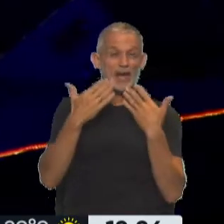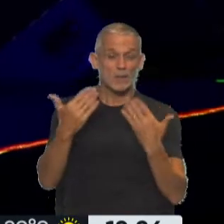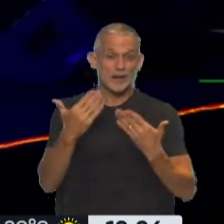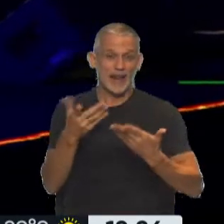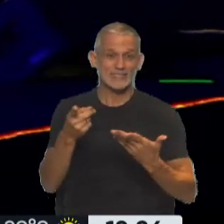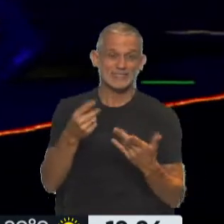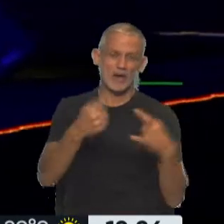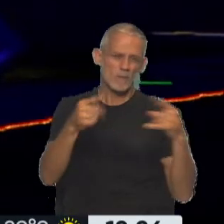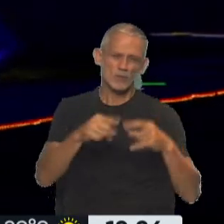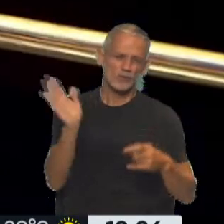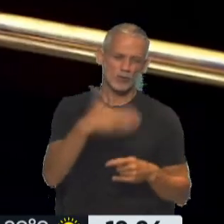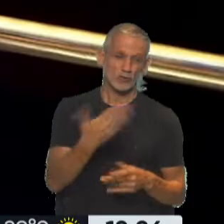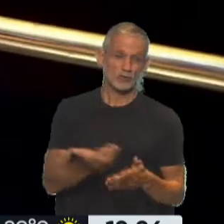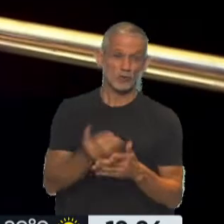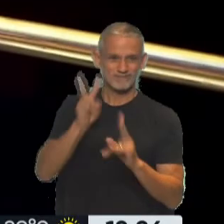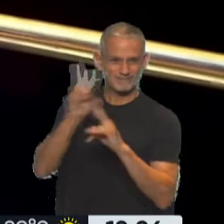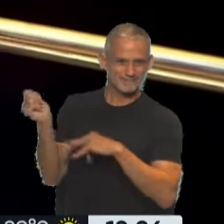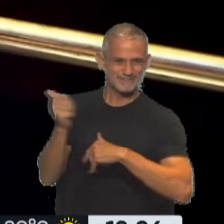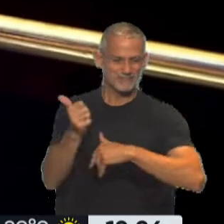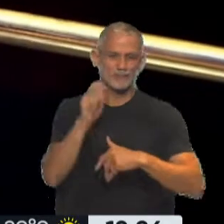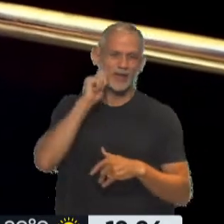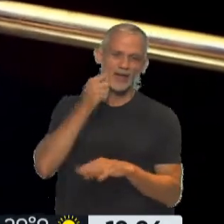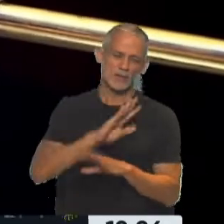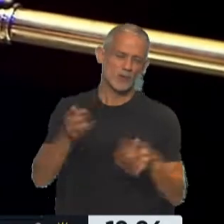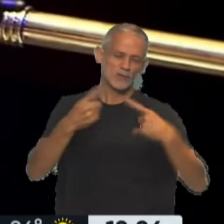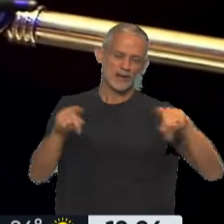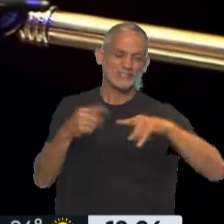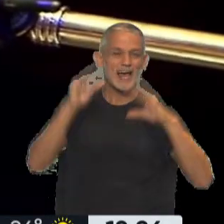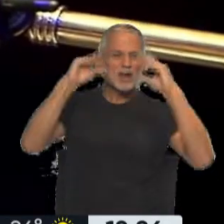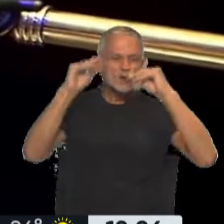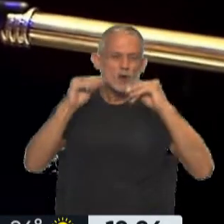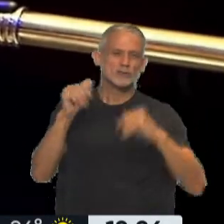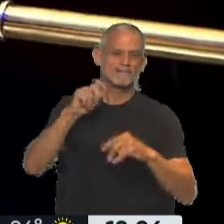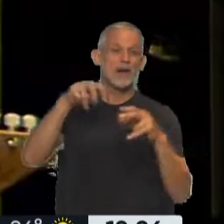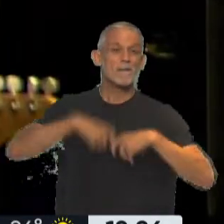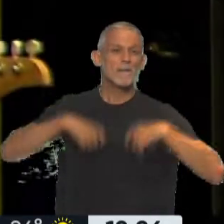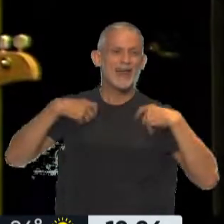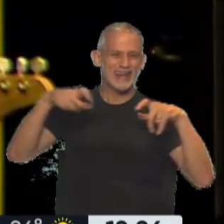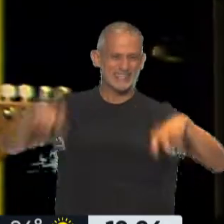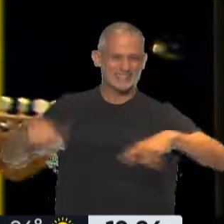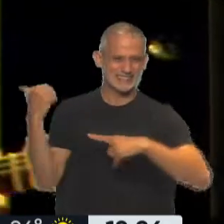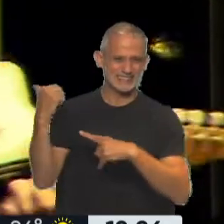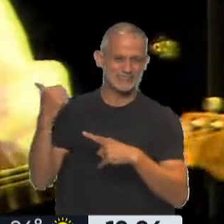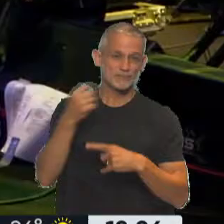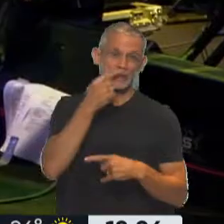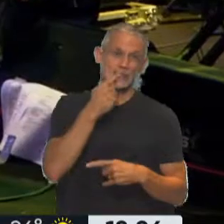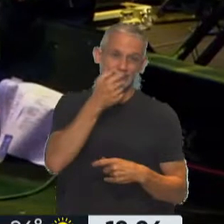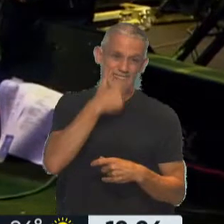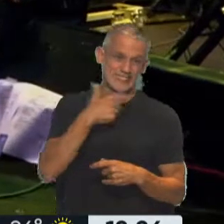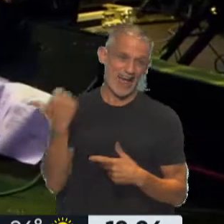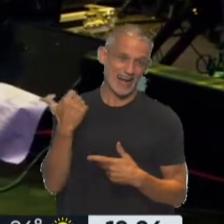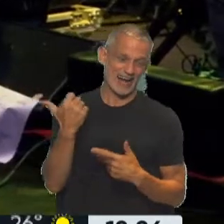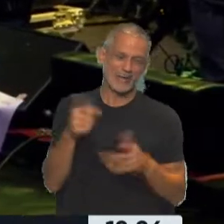a nuestros músicos. Ahí lo vemos en una de las imágenes hermosas de esa noche eterna en Vélez con el otro grande genio